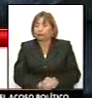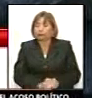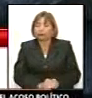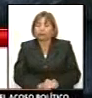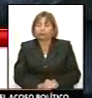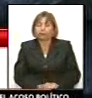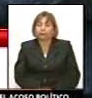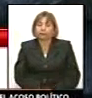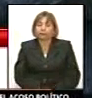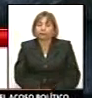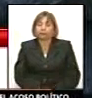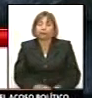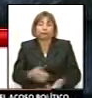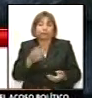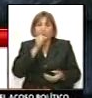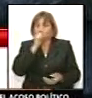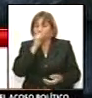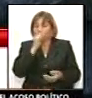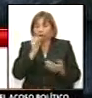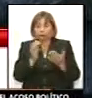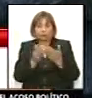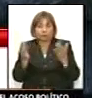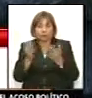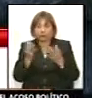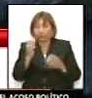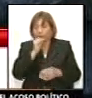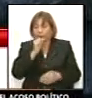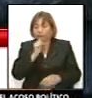que la prensa